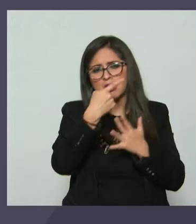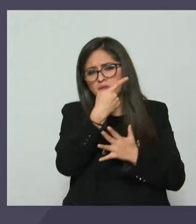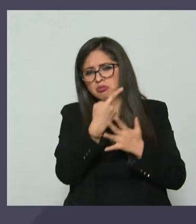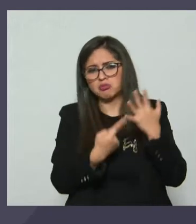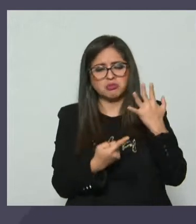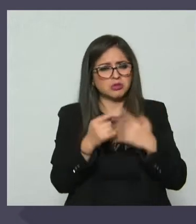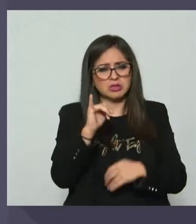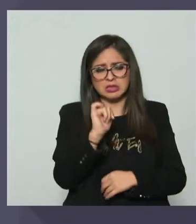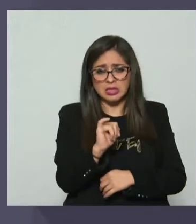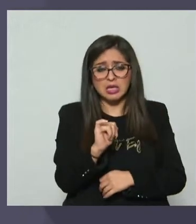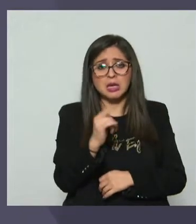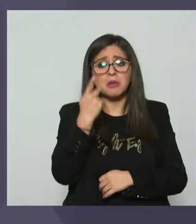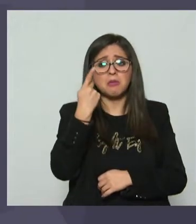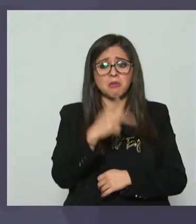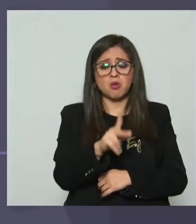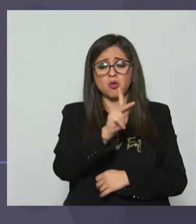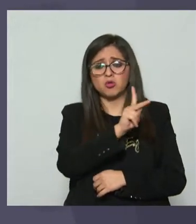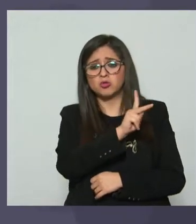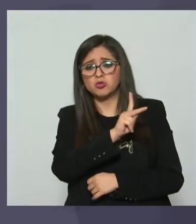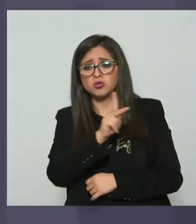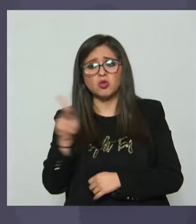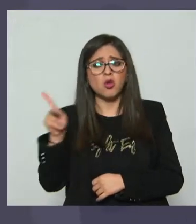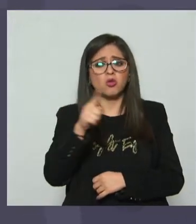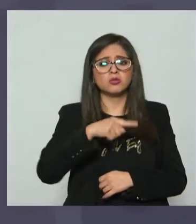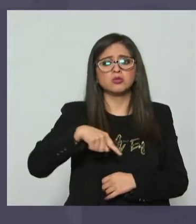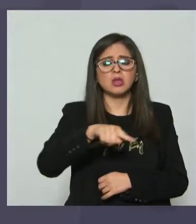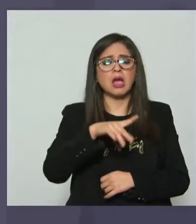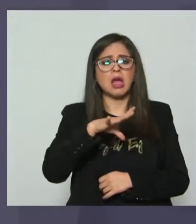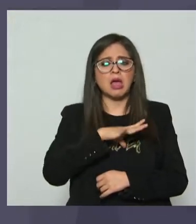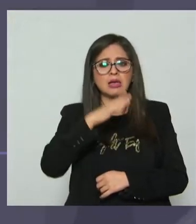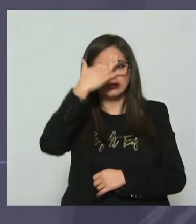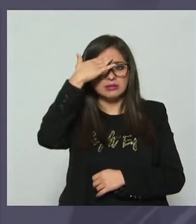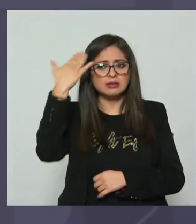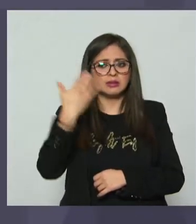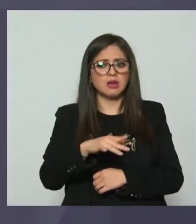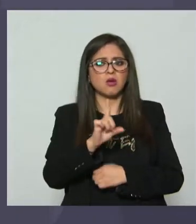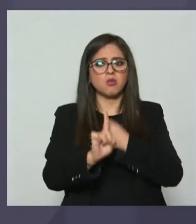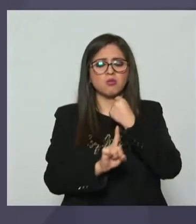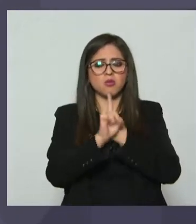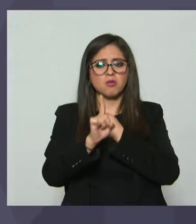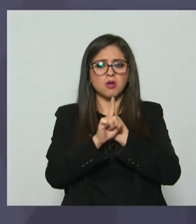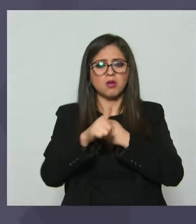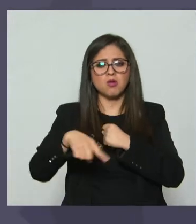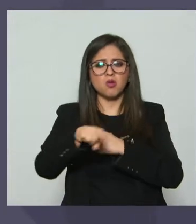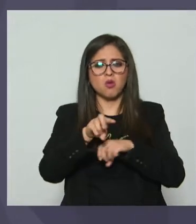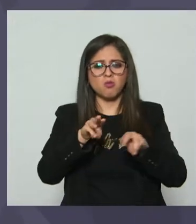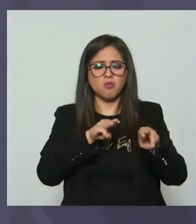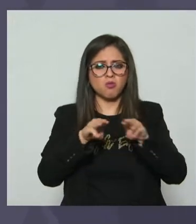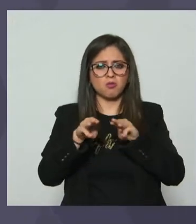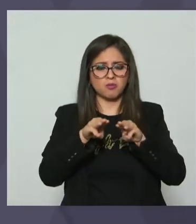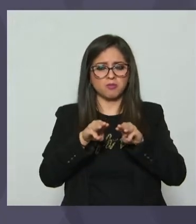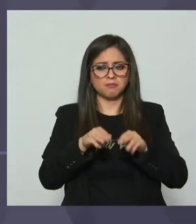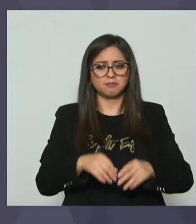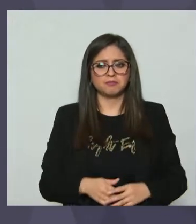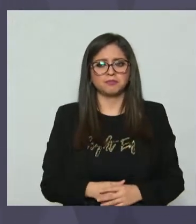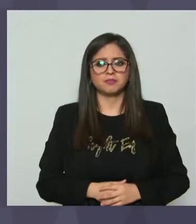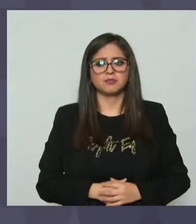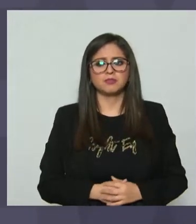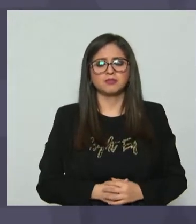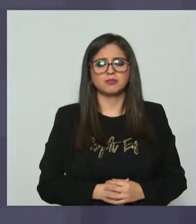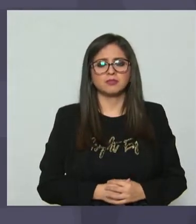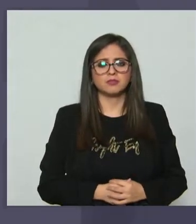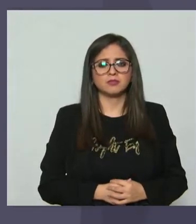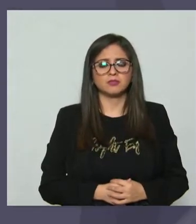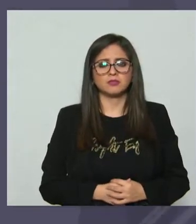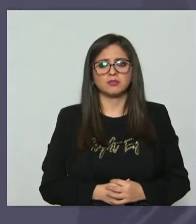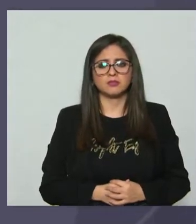que todos coincidimos en que hay un problema en la ciudad de movilidad muy grande. Y la verdad es que ese problema